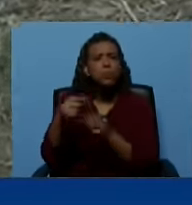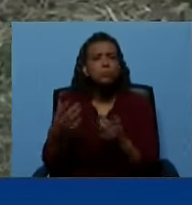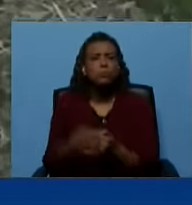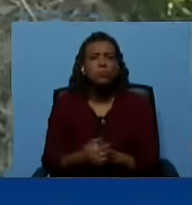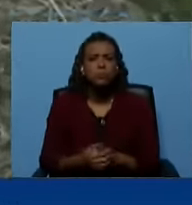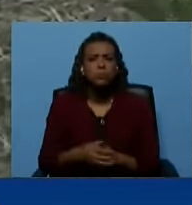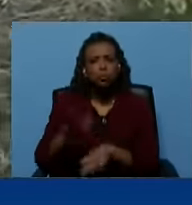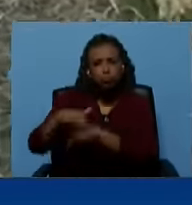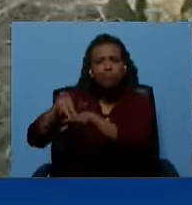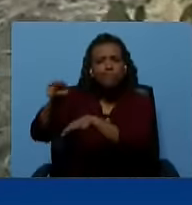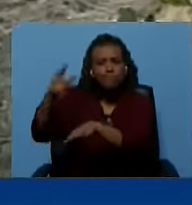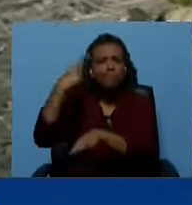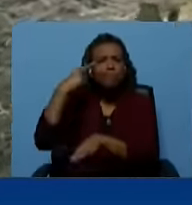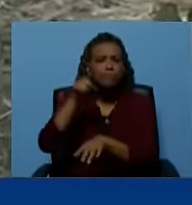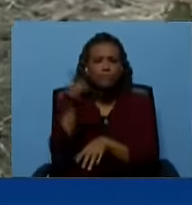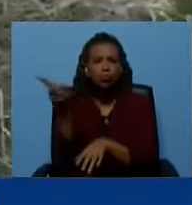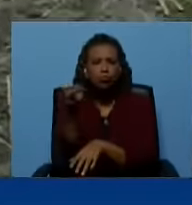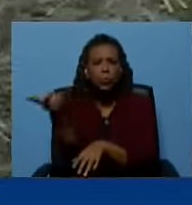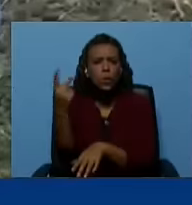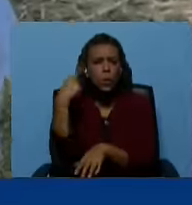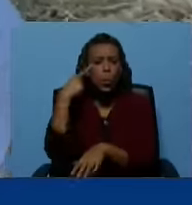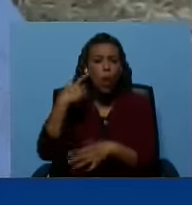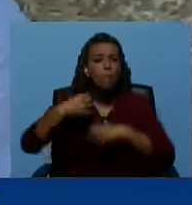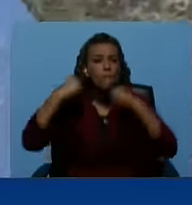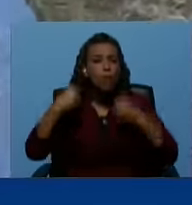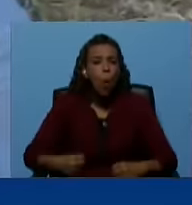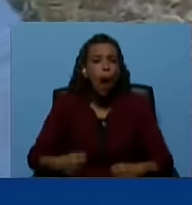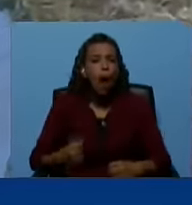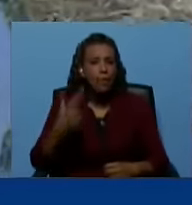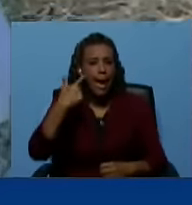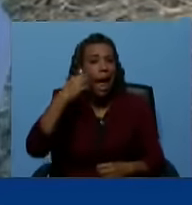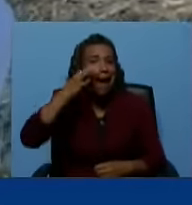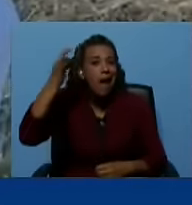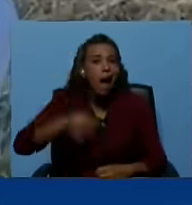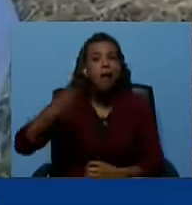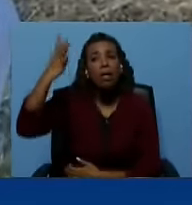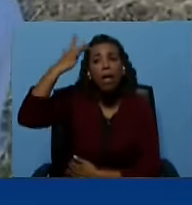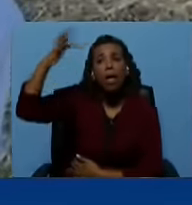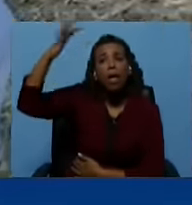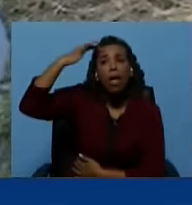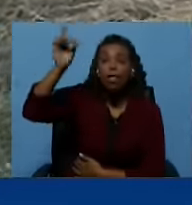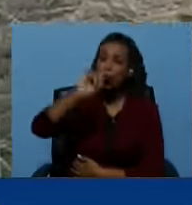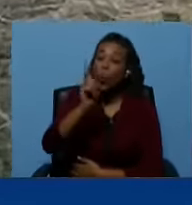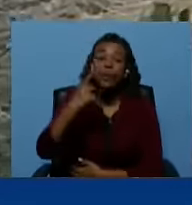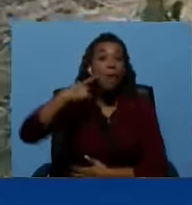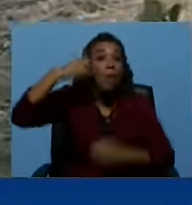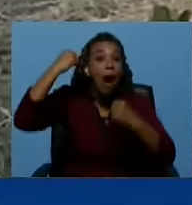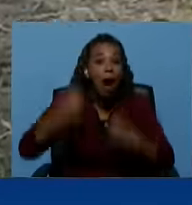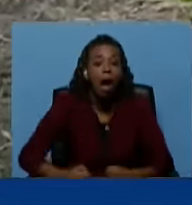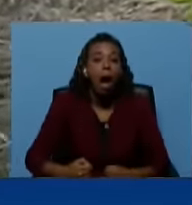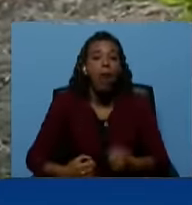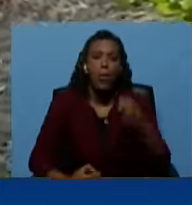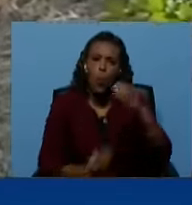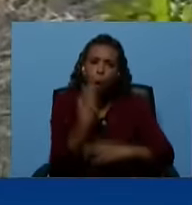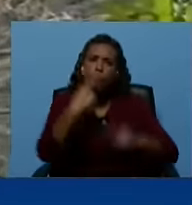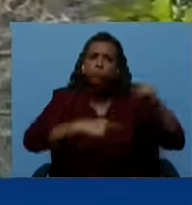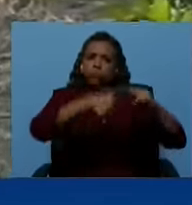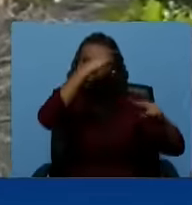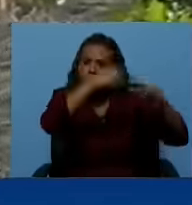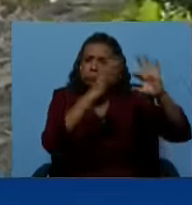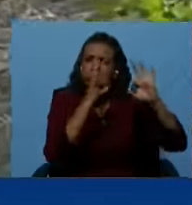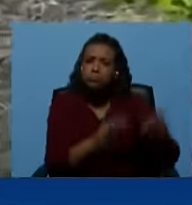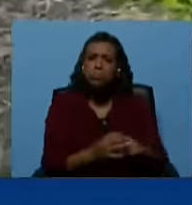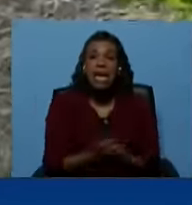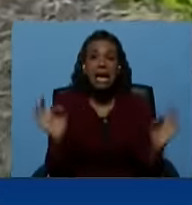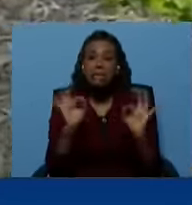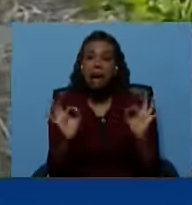Silvia Ángel los pies sobre la tierra y saber que estamos en un proceso de construcción y que